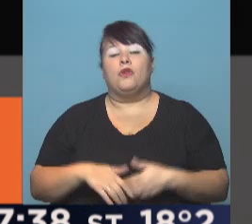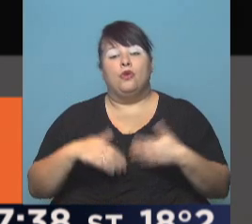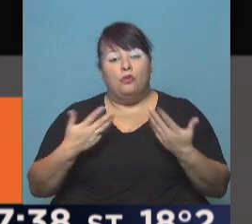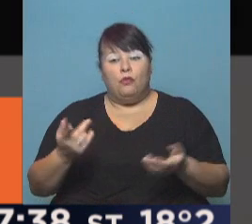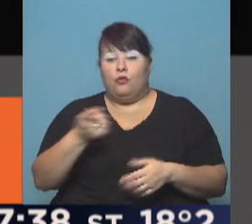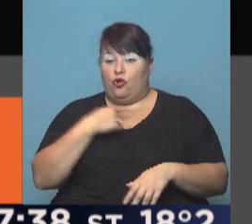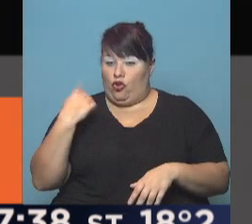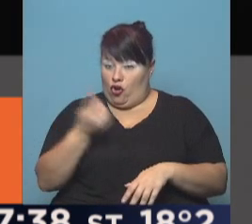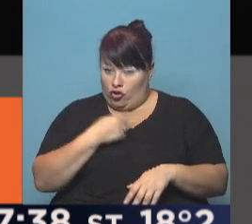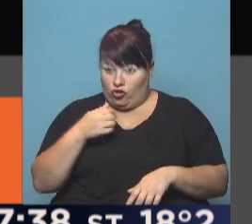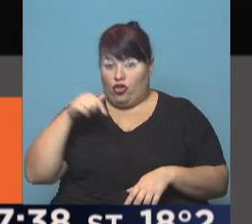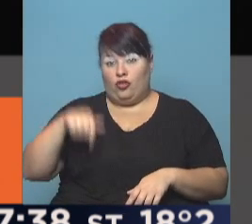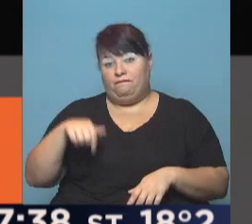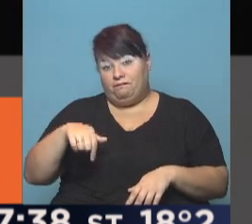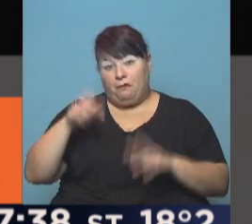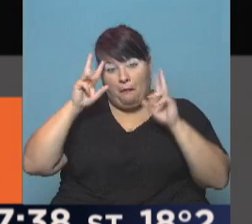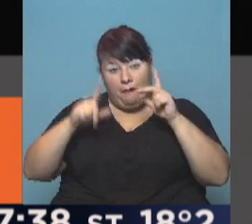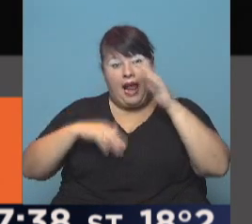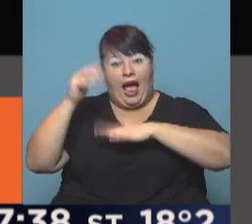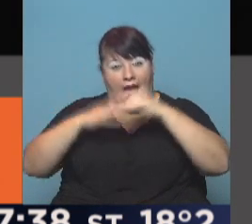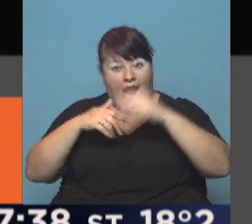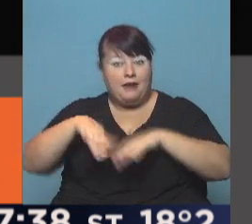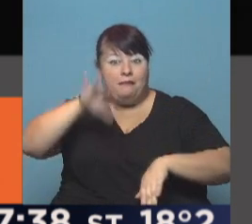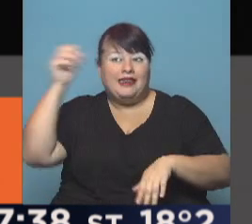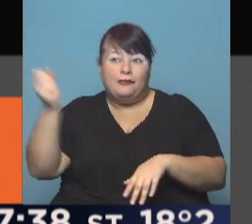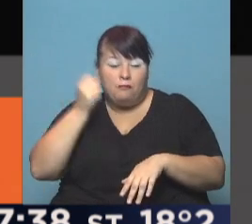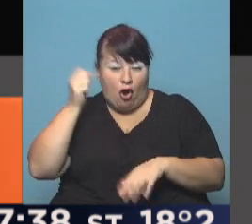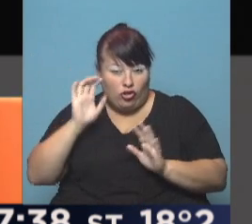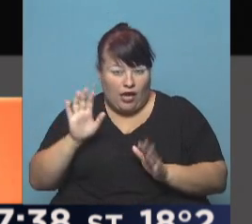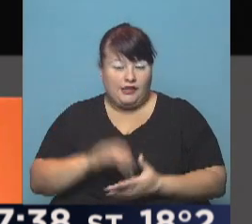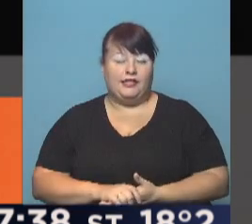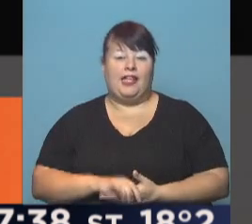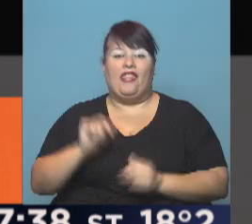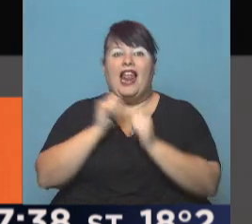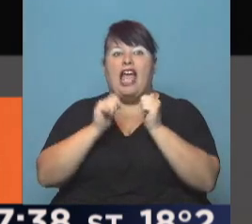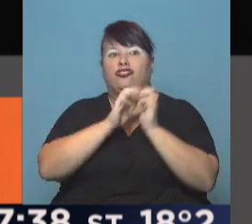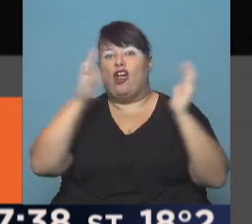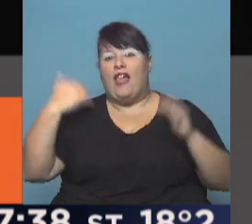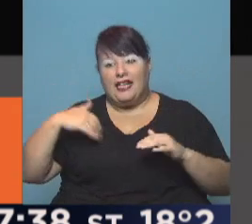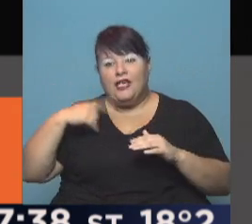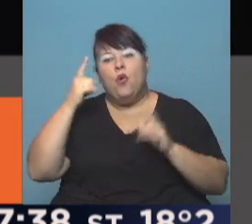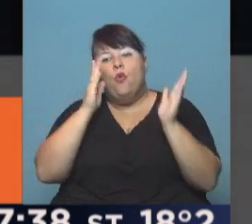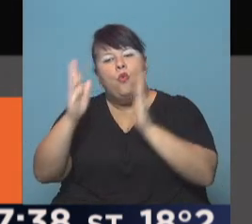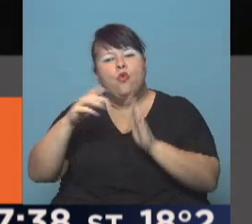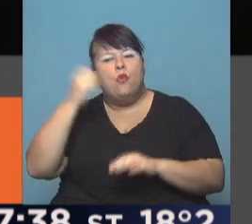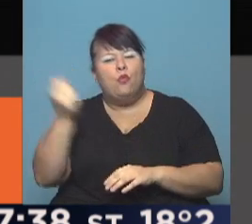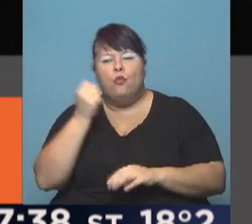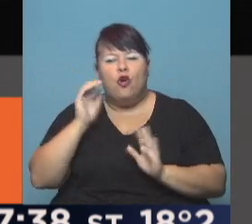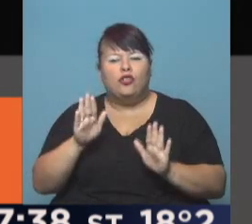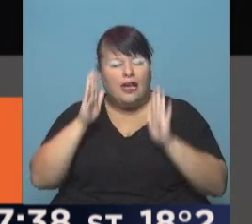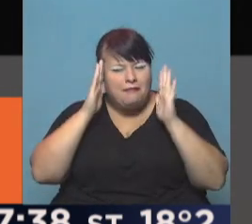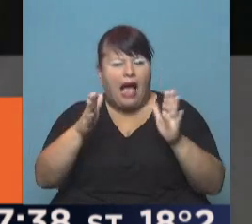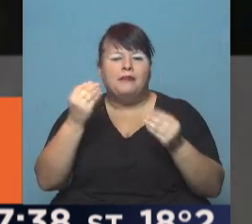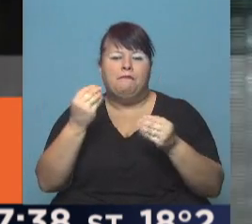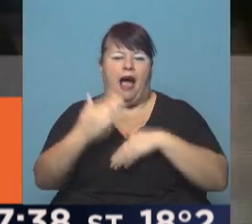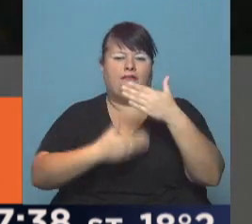eso nosotros, en este plan de infraestructura que es el más importante en la historia de la Argentina, hay un capítulo enorme